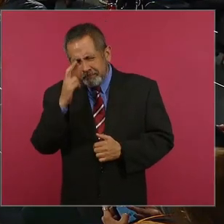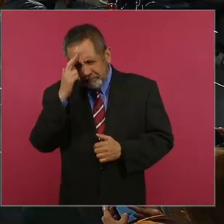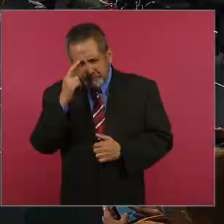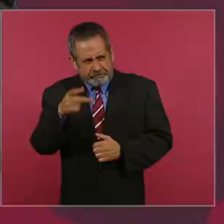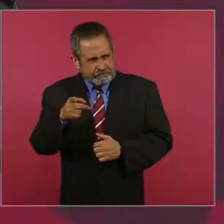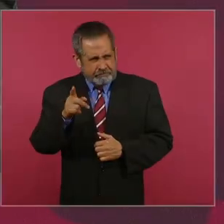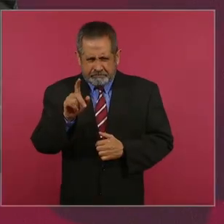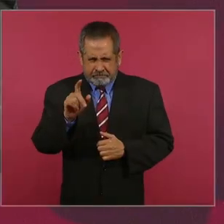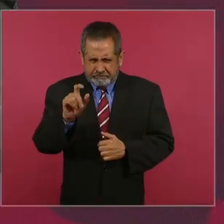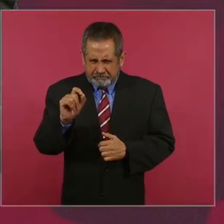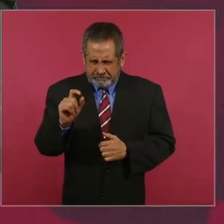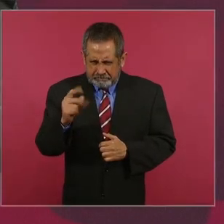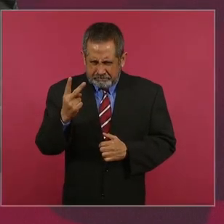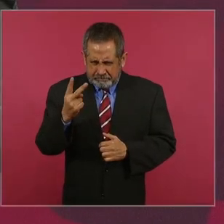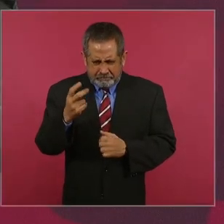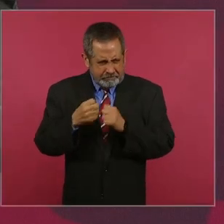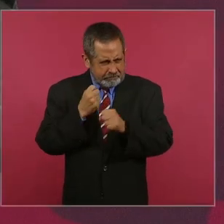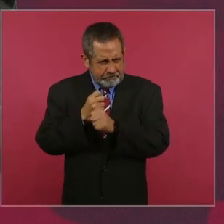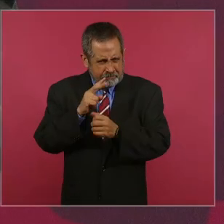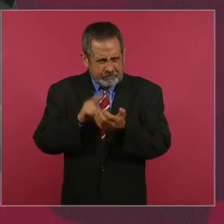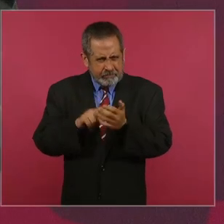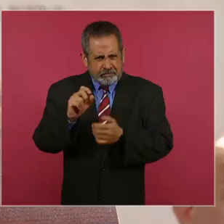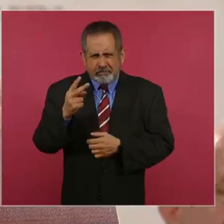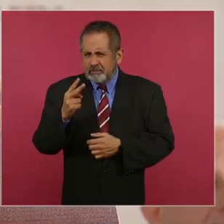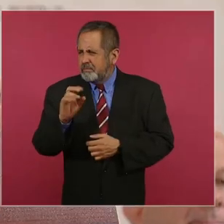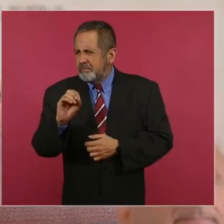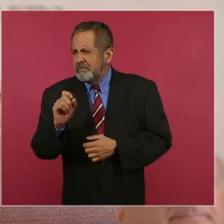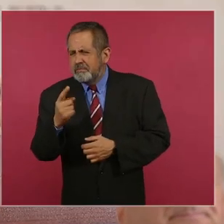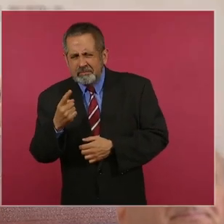¿22? ¿o 21?